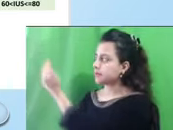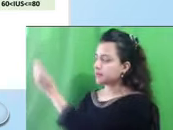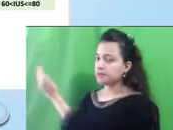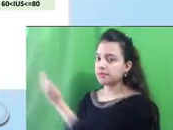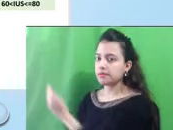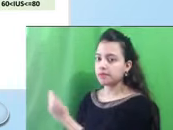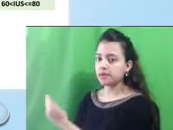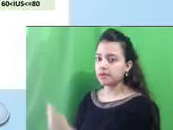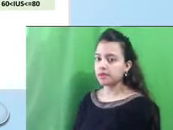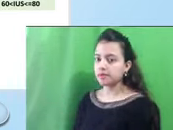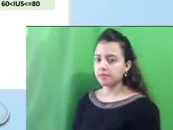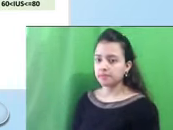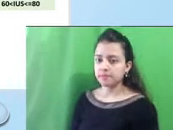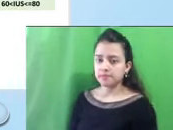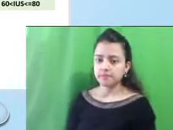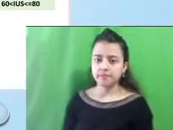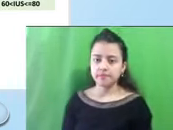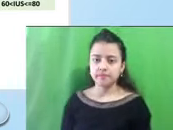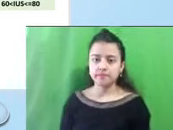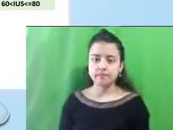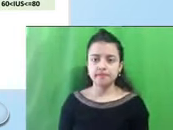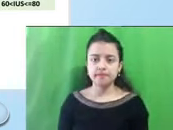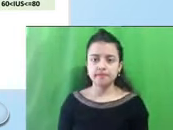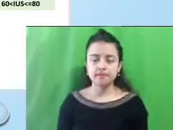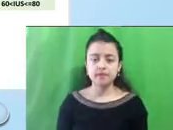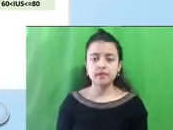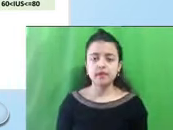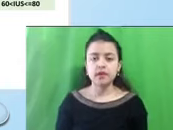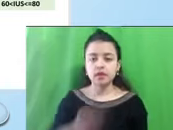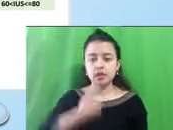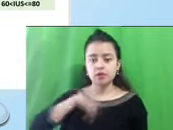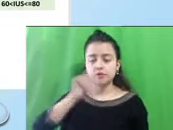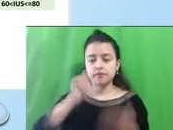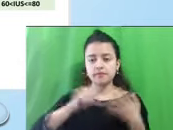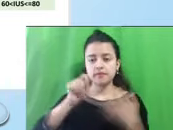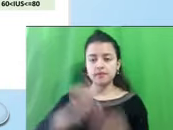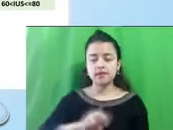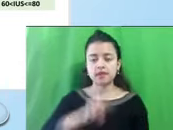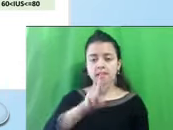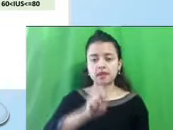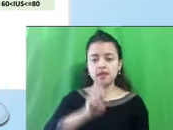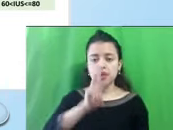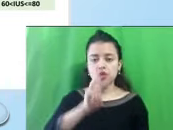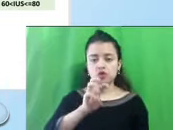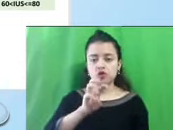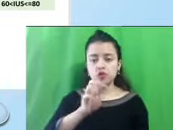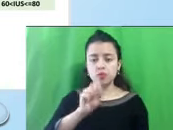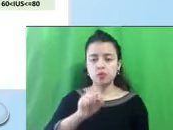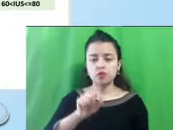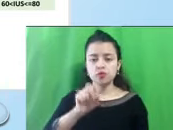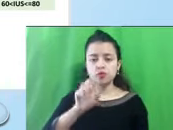una calificación de 78.5 sobre 100, 78.5. Estamos en este